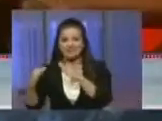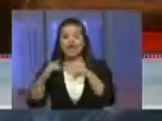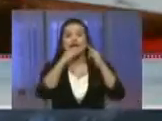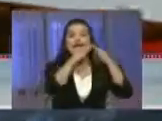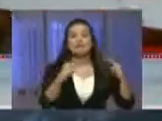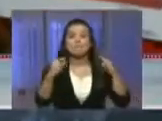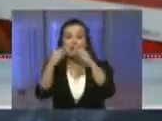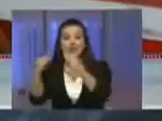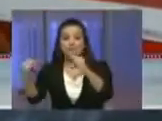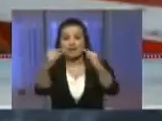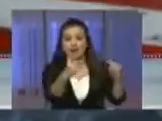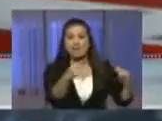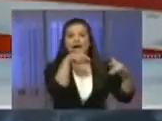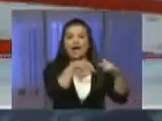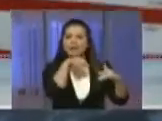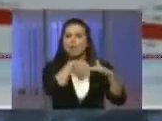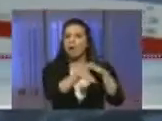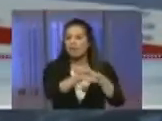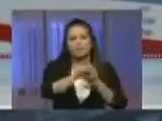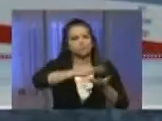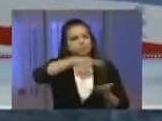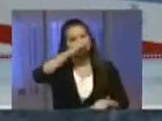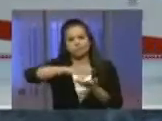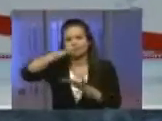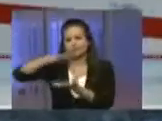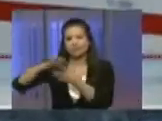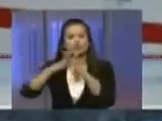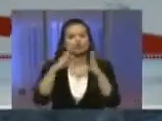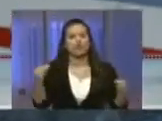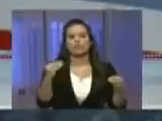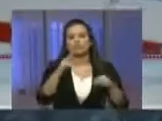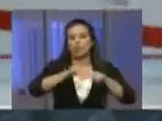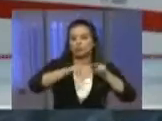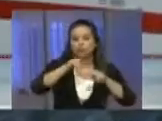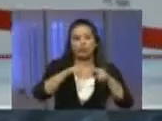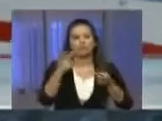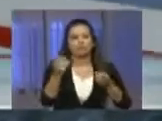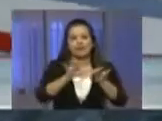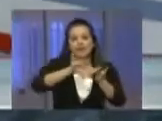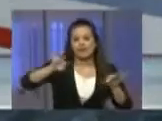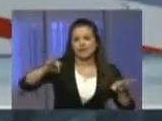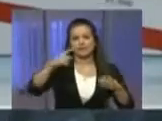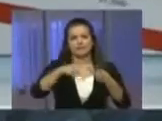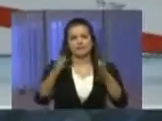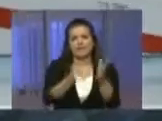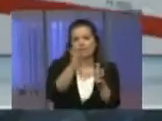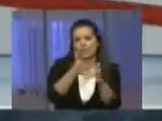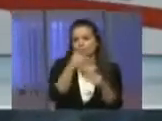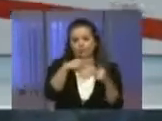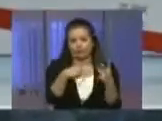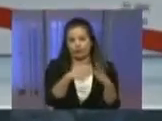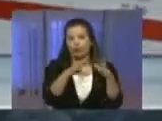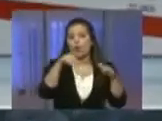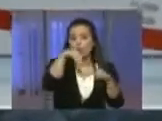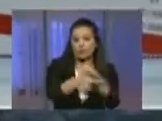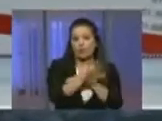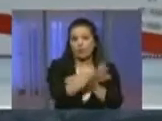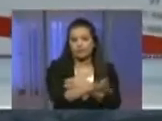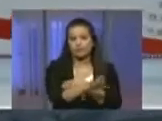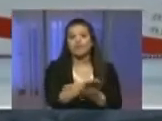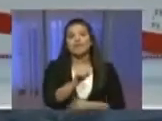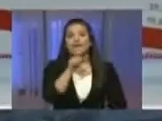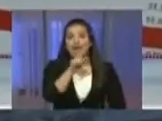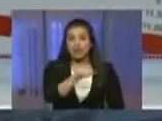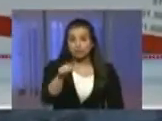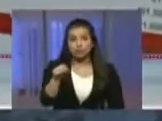distribuidos en todo el país para tener los materiales disponibles en los 250 corredores esos centros acopios van allí